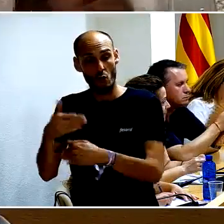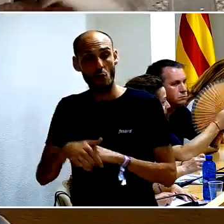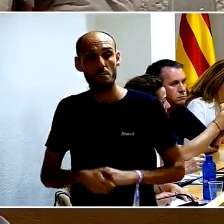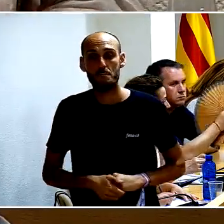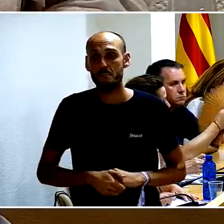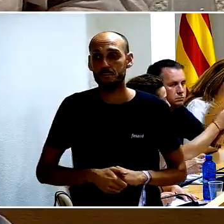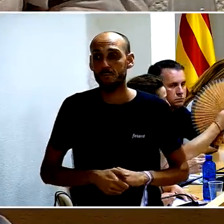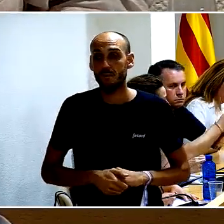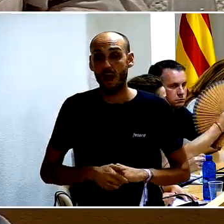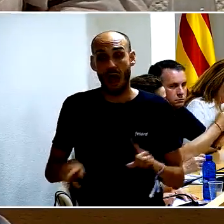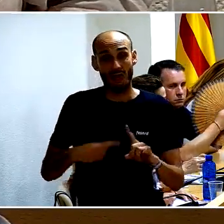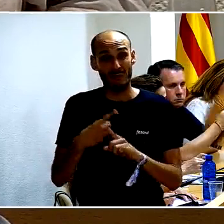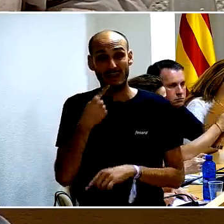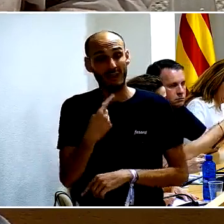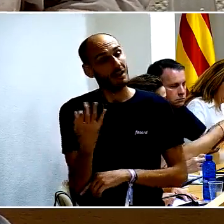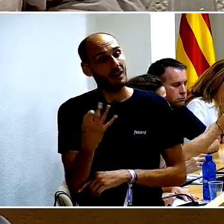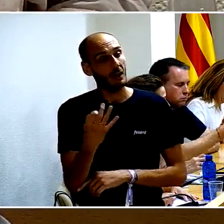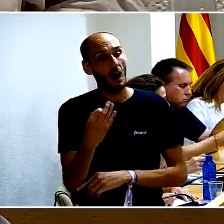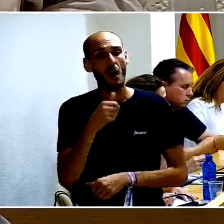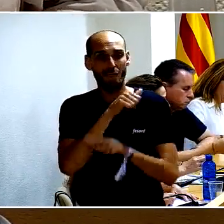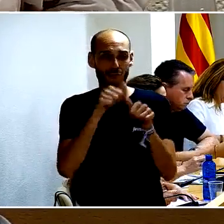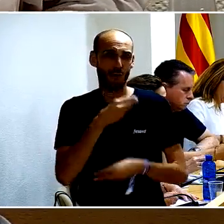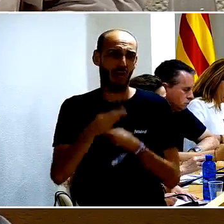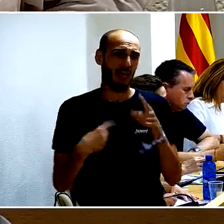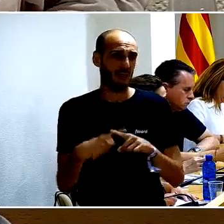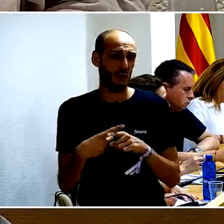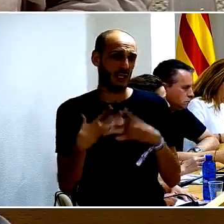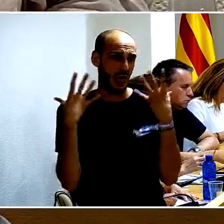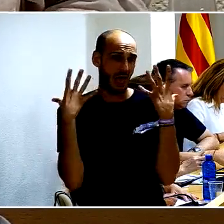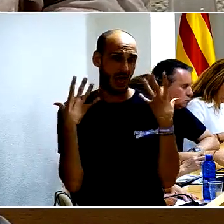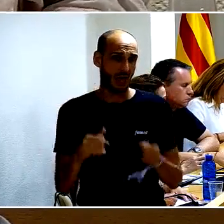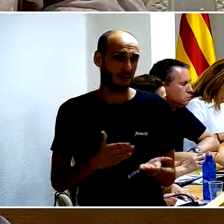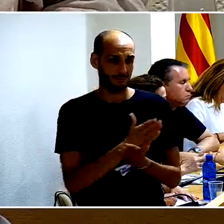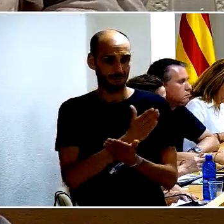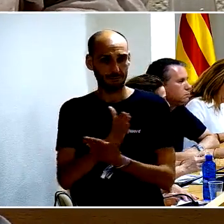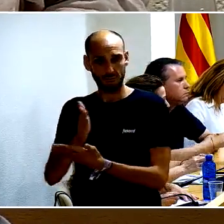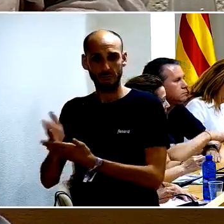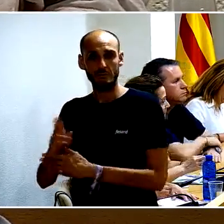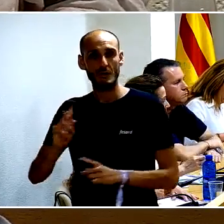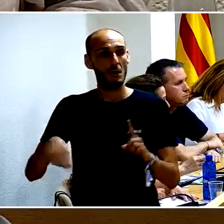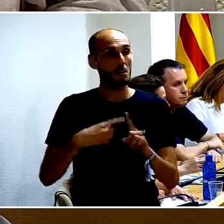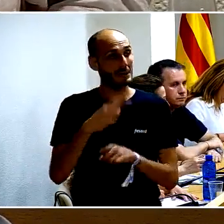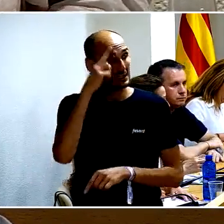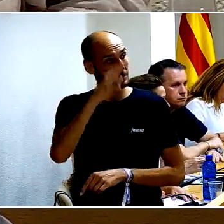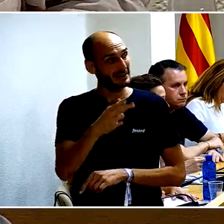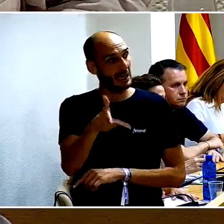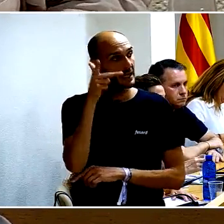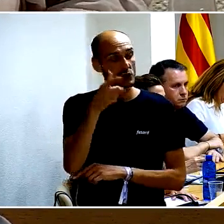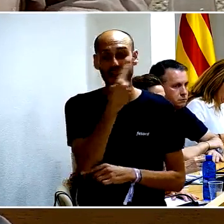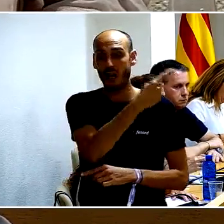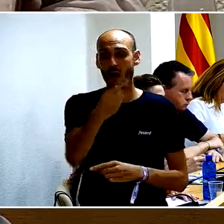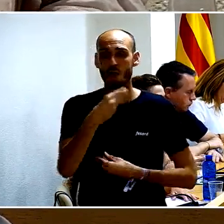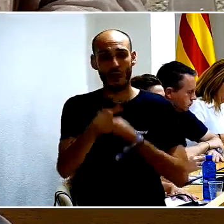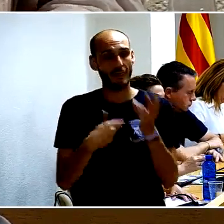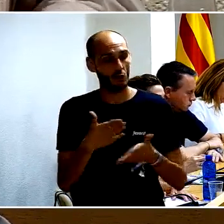todo, señala que hay muchas maneras de hacer las cosas, claro que sí, y respeta el derecho de cada uno a actuar y hacer las cosas como quiera. No